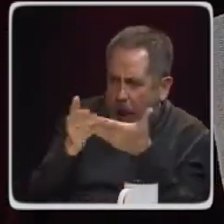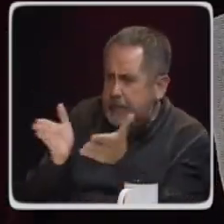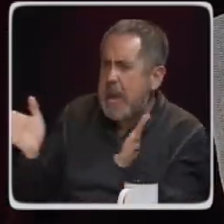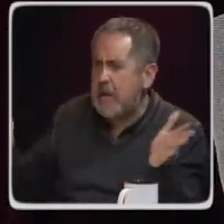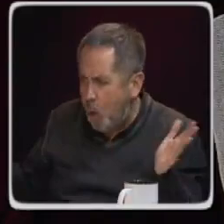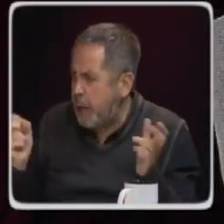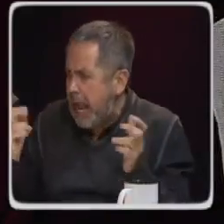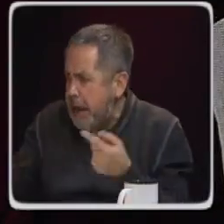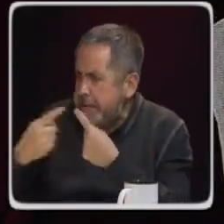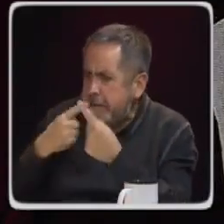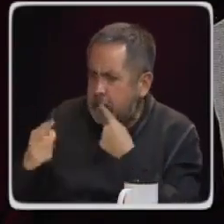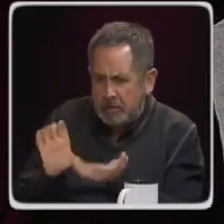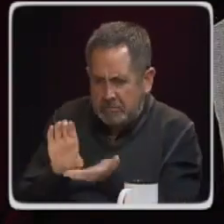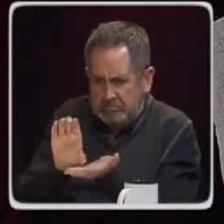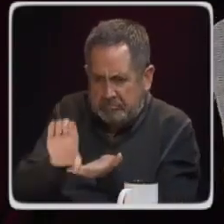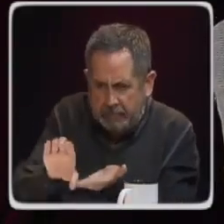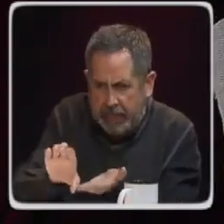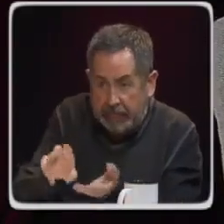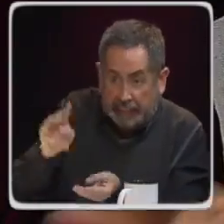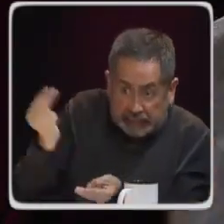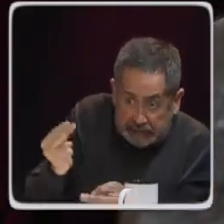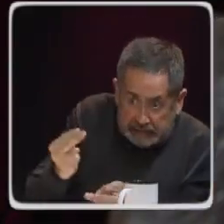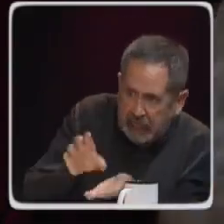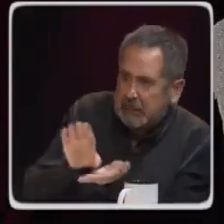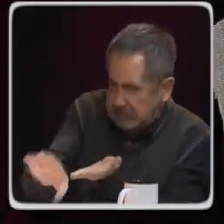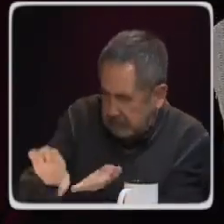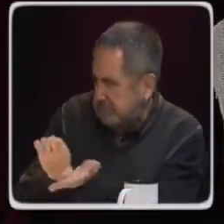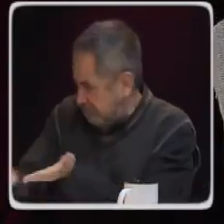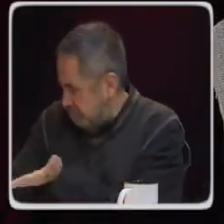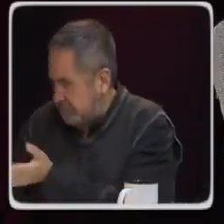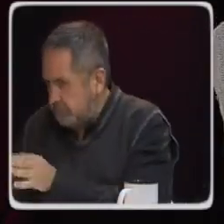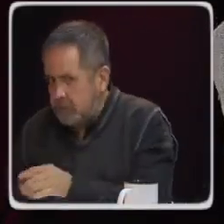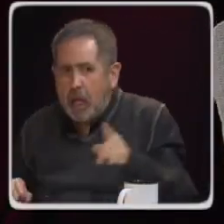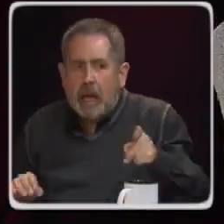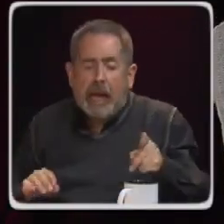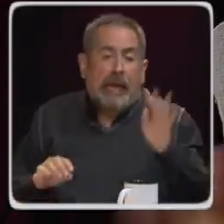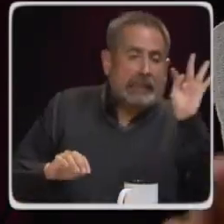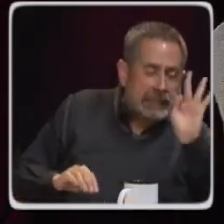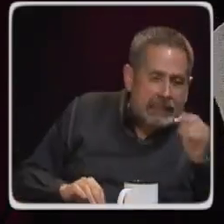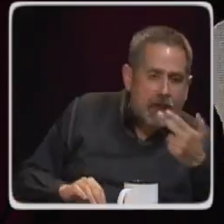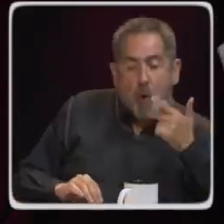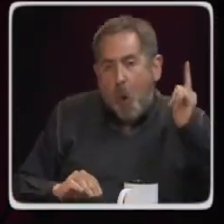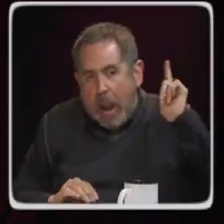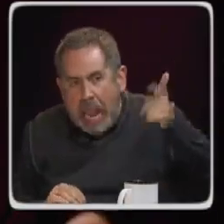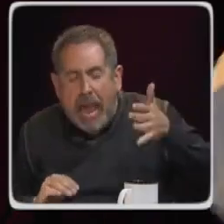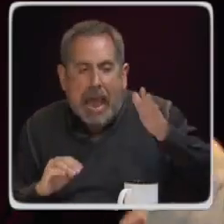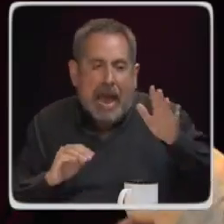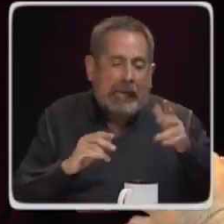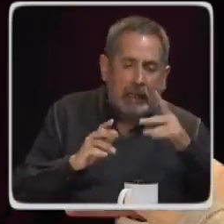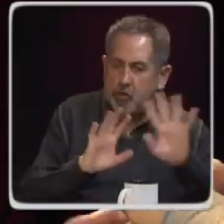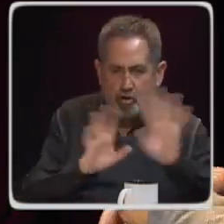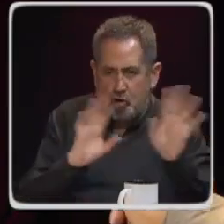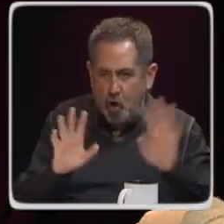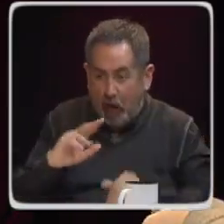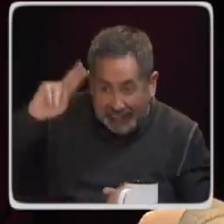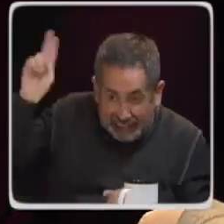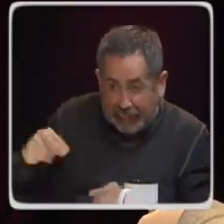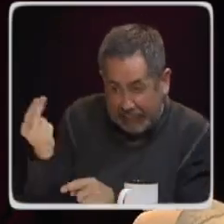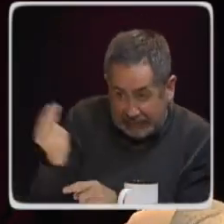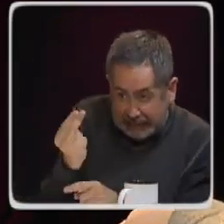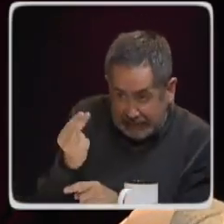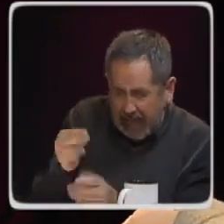órdenes de gobierno. Entonces yo creo que hay mucho todavía que hacer, pero lo más importante es que el tema ya está en la mesa y no nos